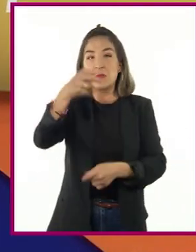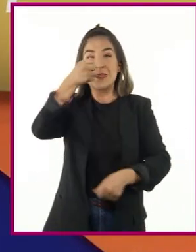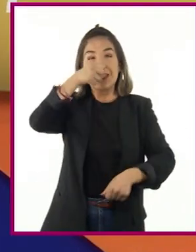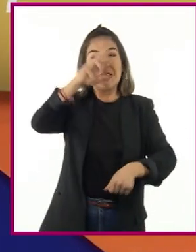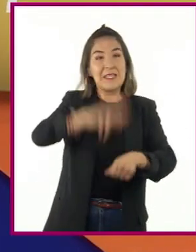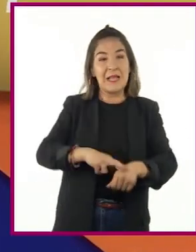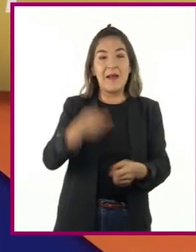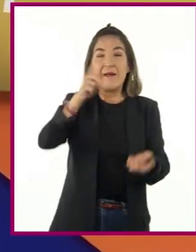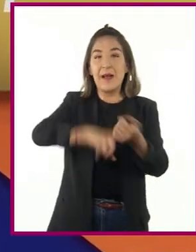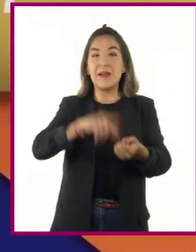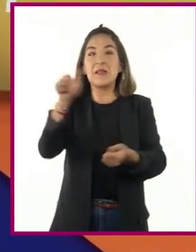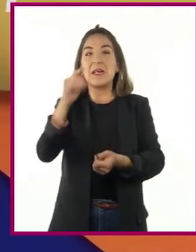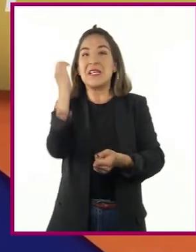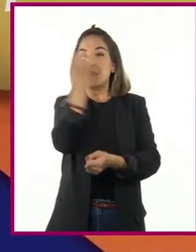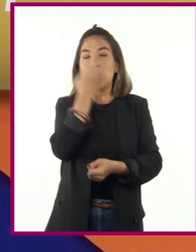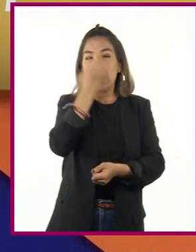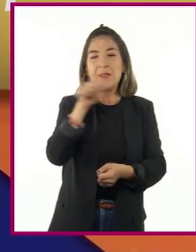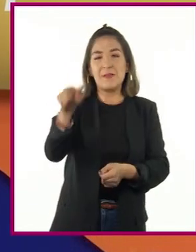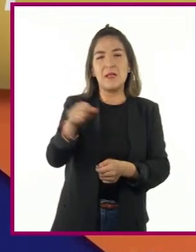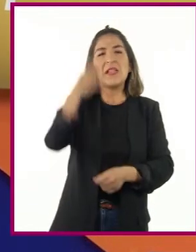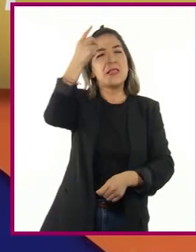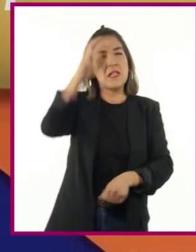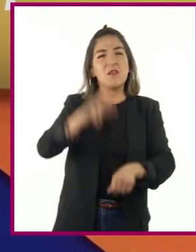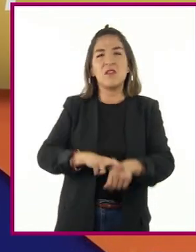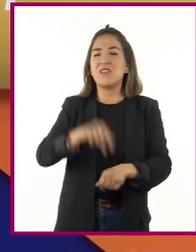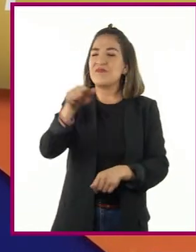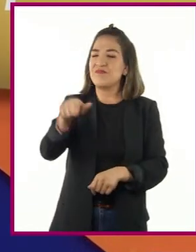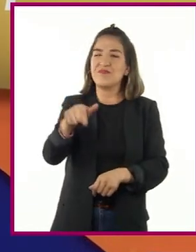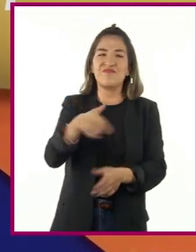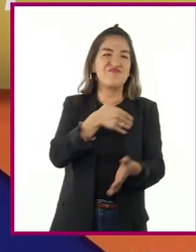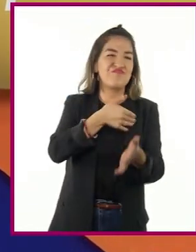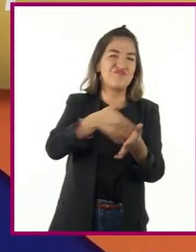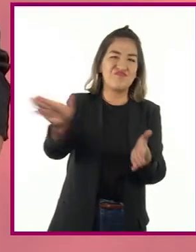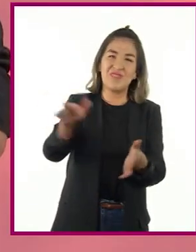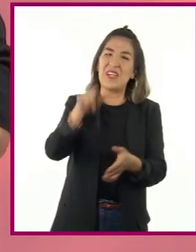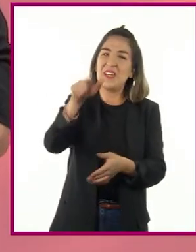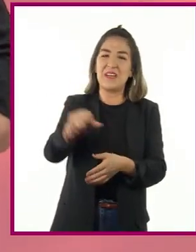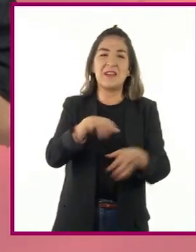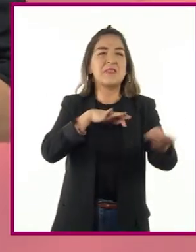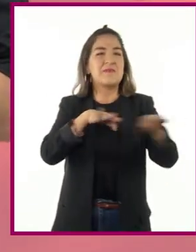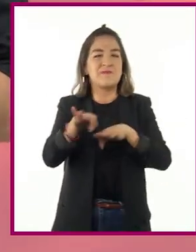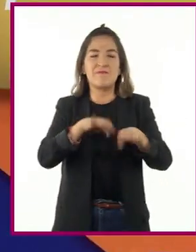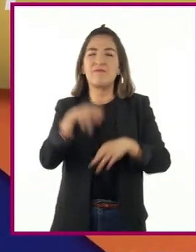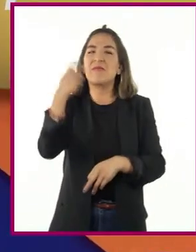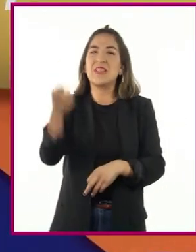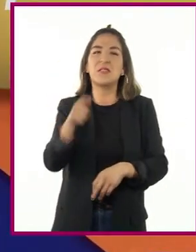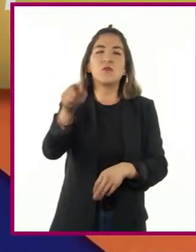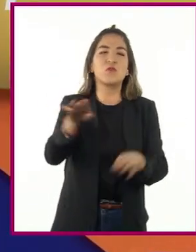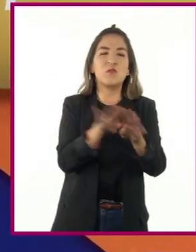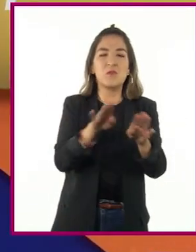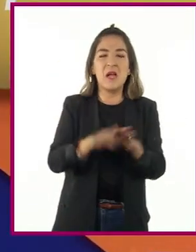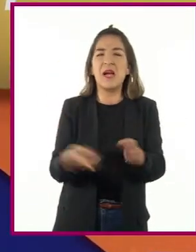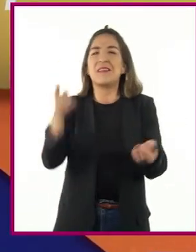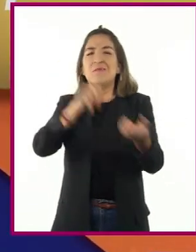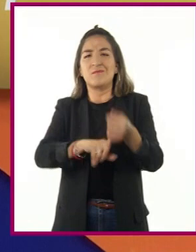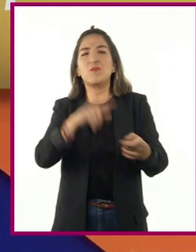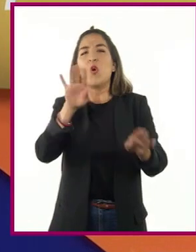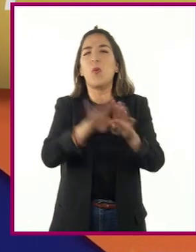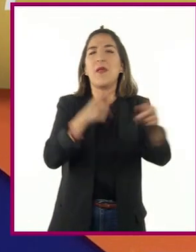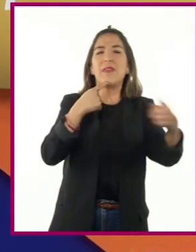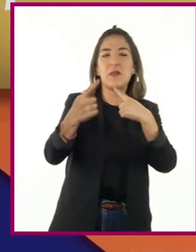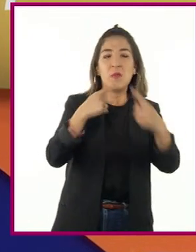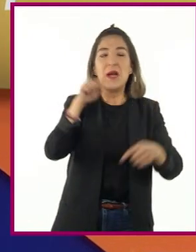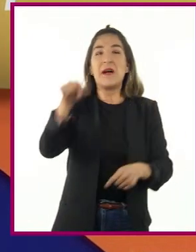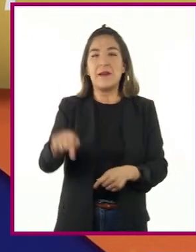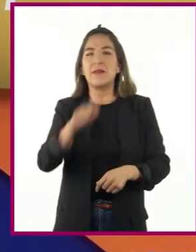de la escuela, donde dice que la directora la eliminó del puesto por sus tendencias democráticas. En esta frase